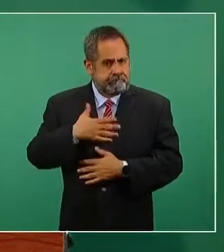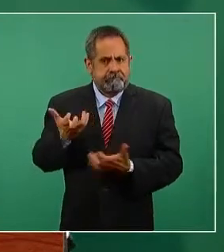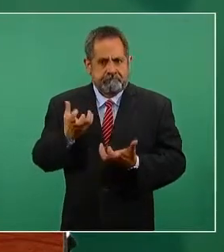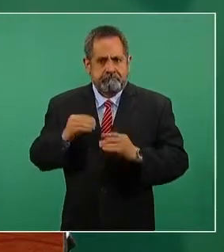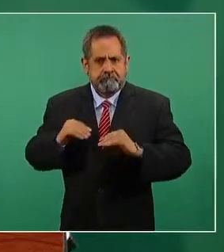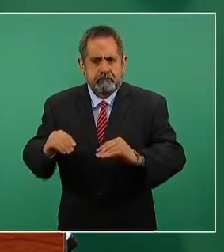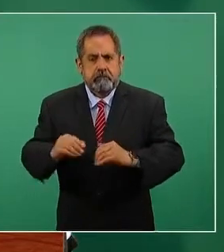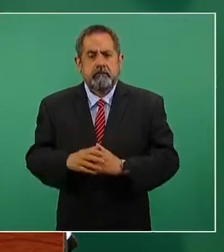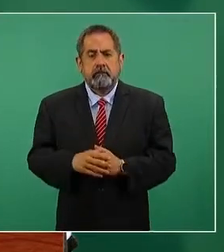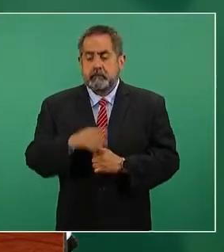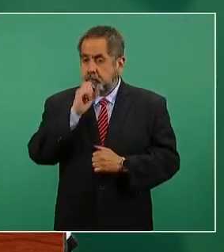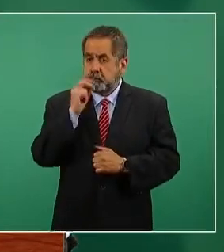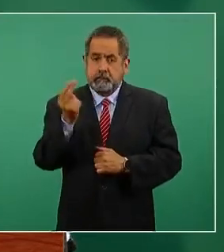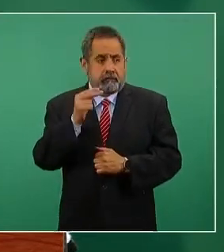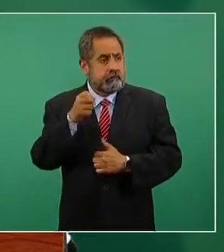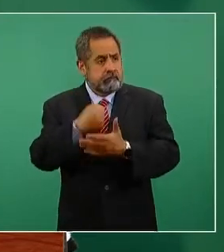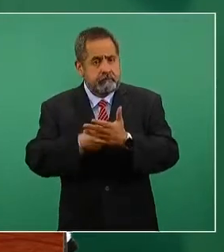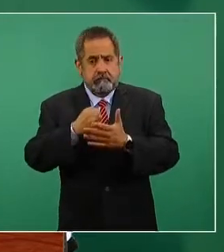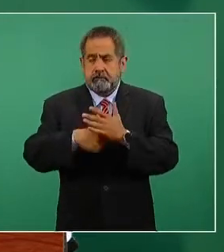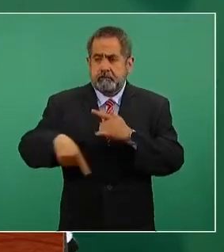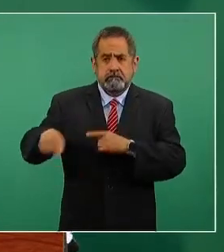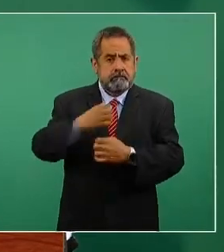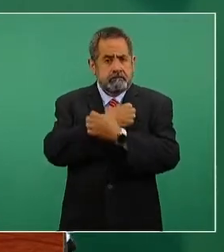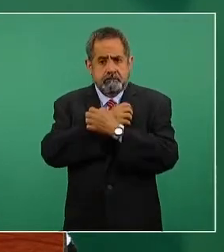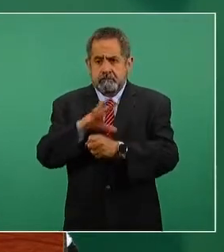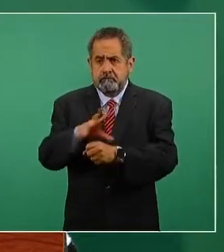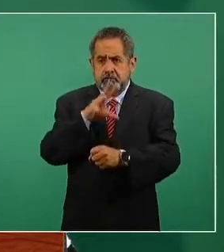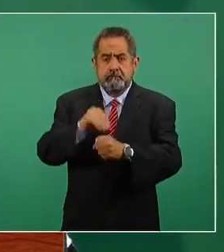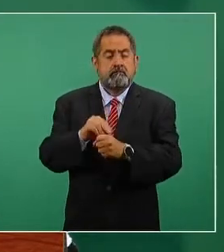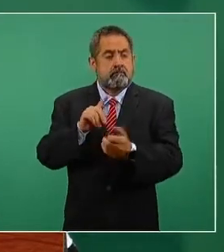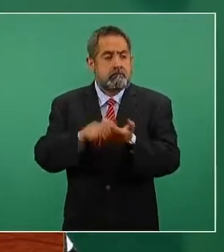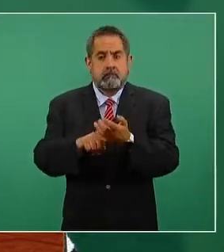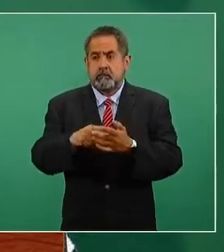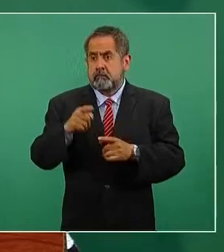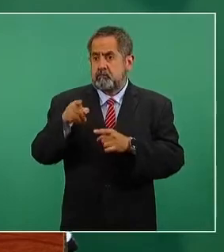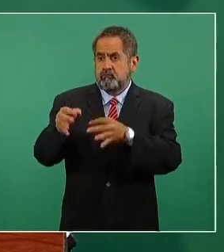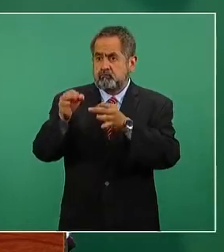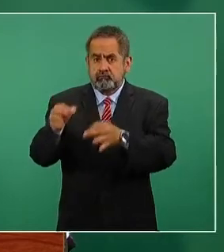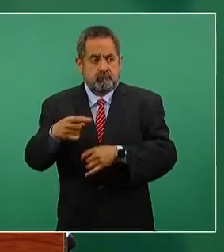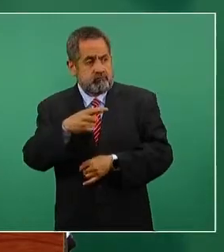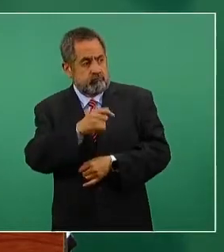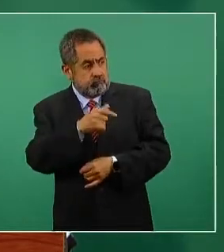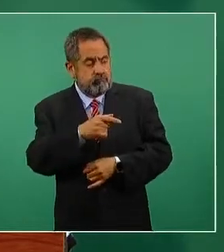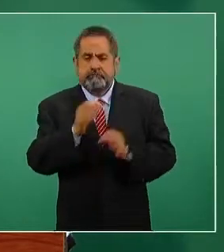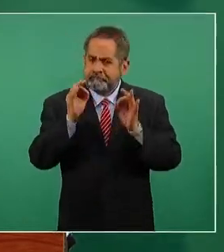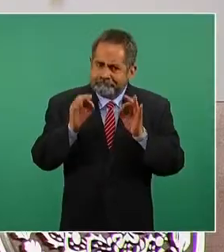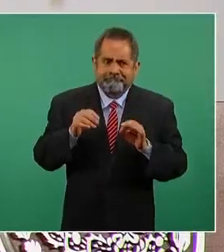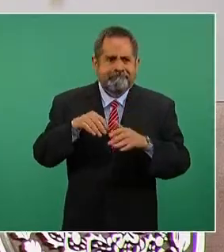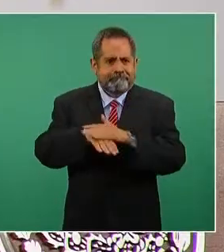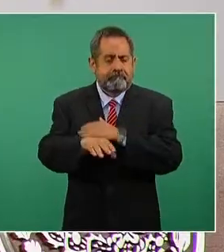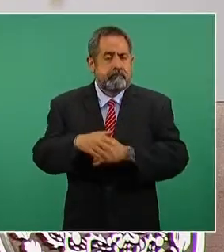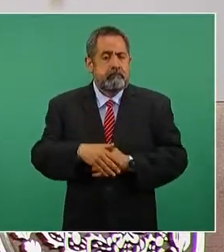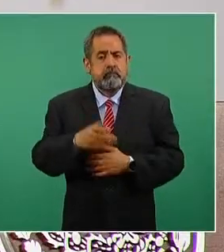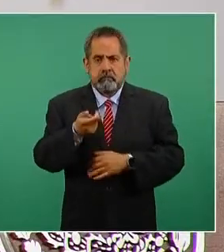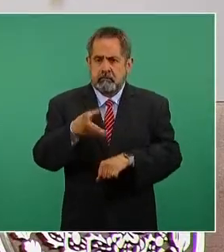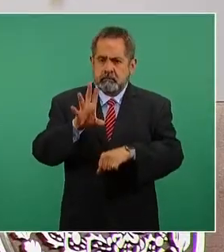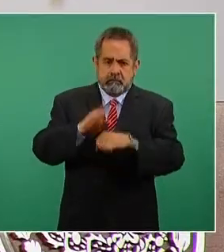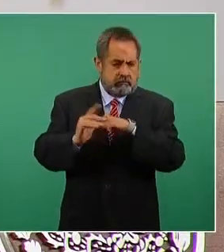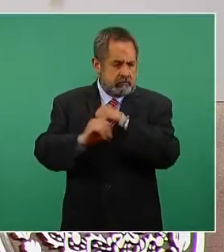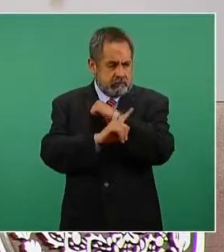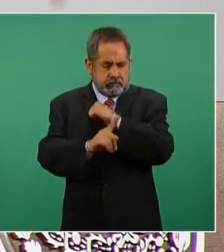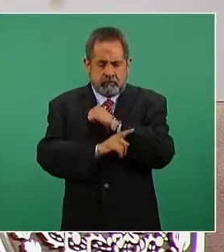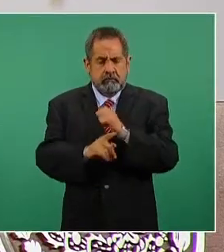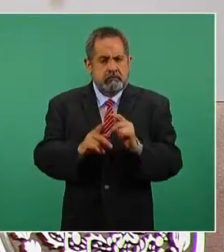haya educación integral en sexualidad en todos los espacios, en los espacios formales y no formales. Sabemos que queremos aborto legal, seguro y